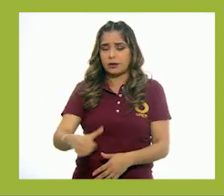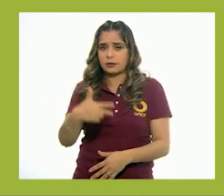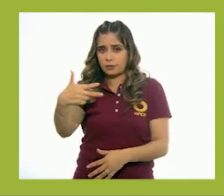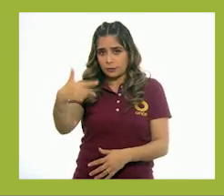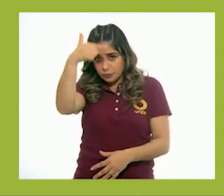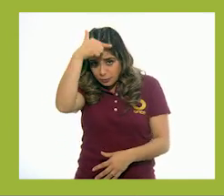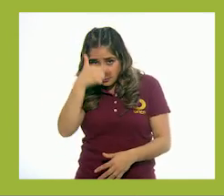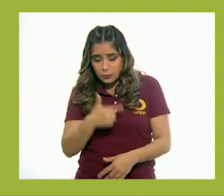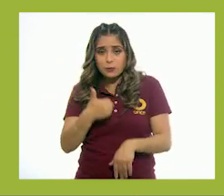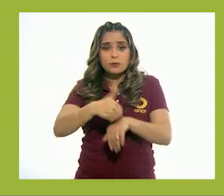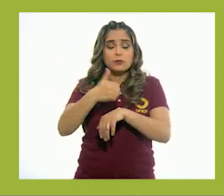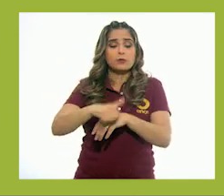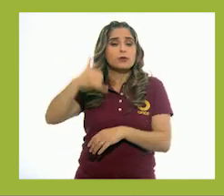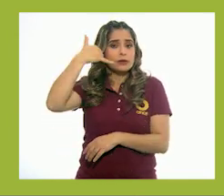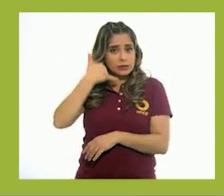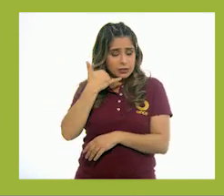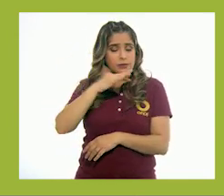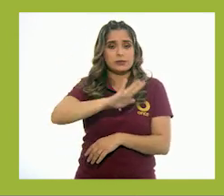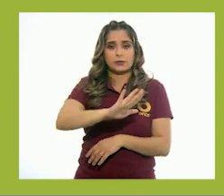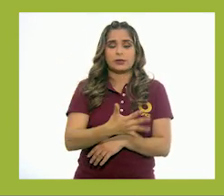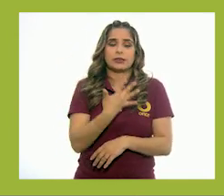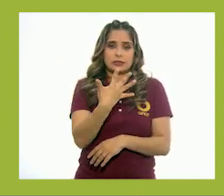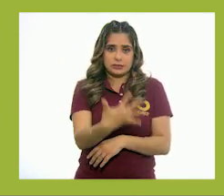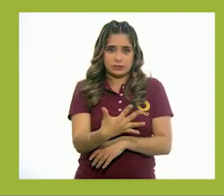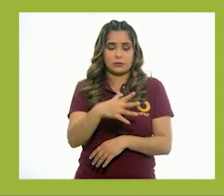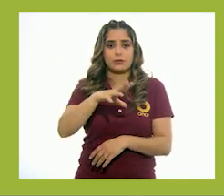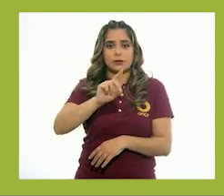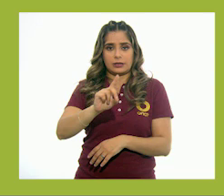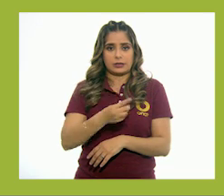a 20 horas al teléfono